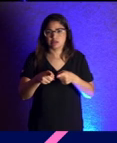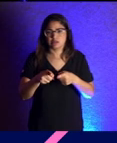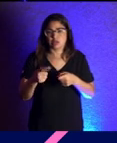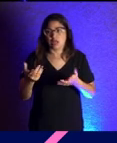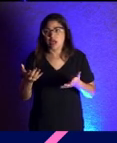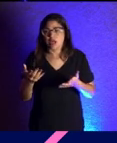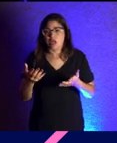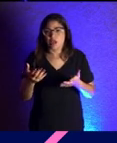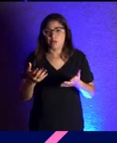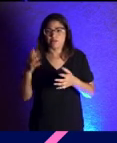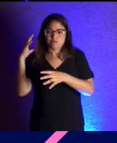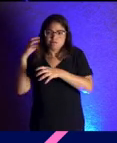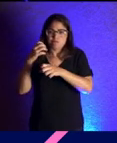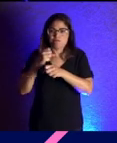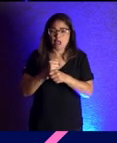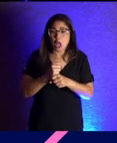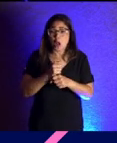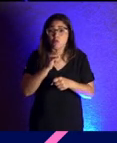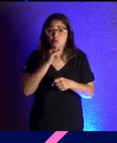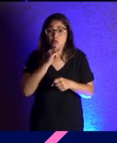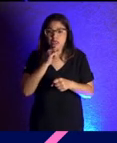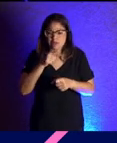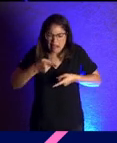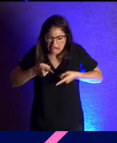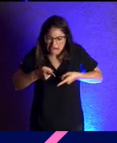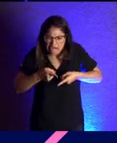porque ellos también van a ser como lo que